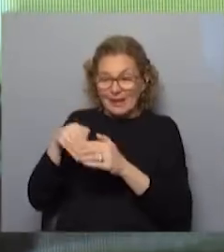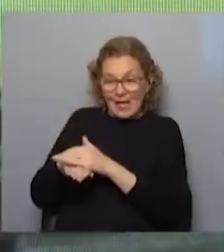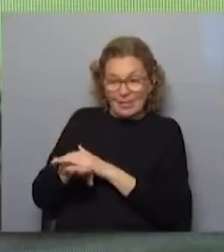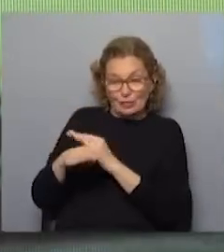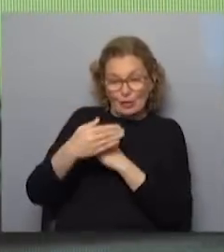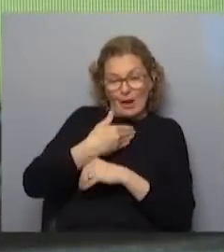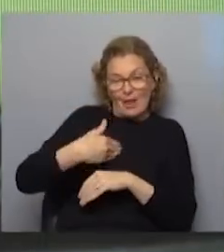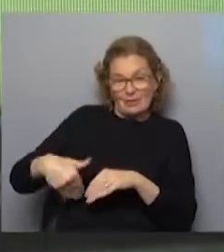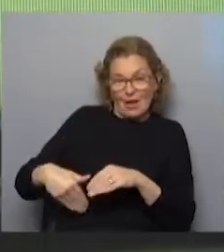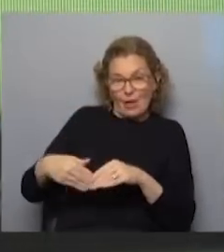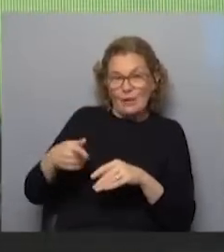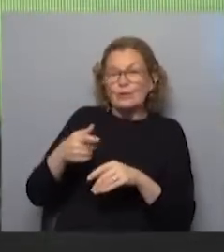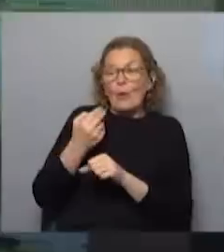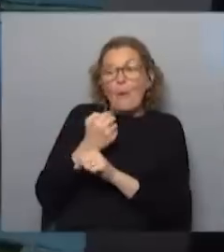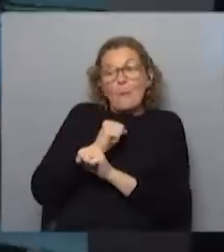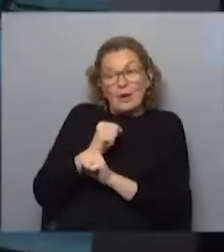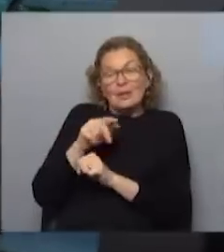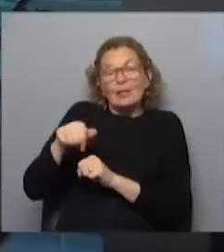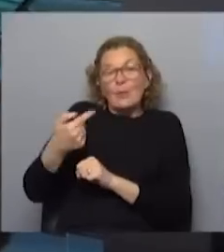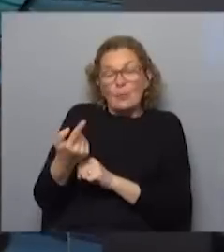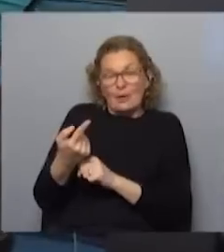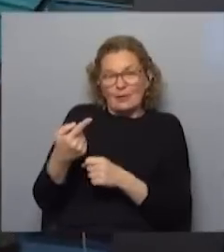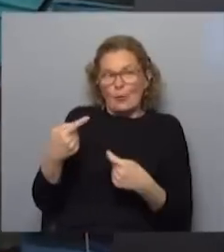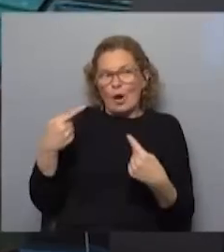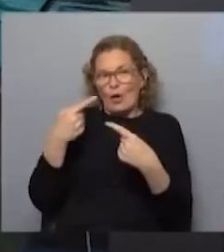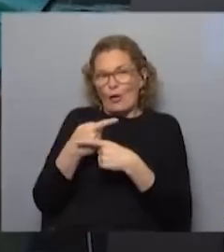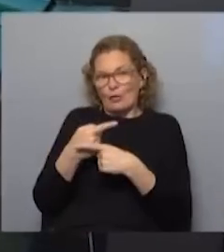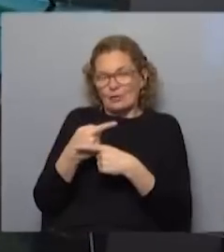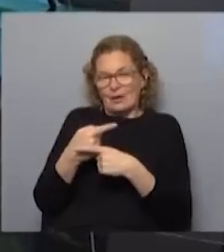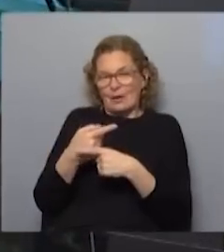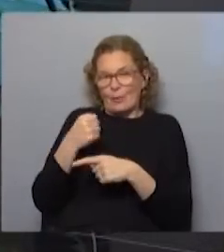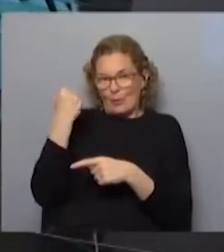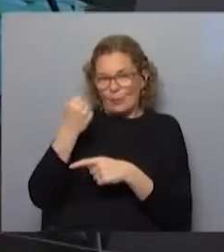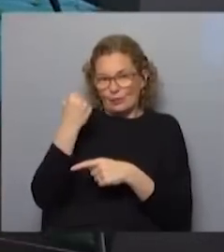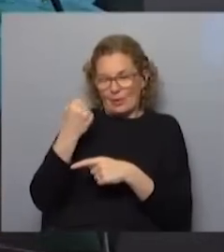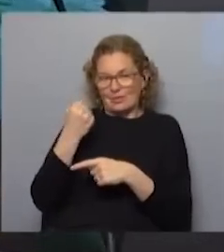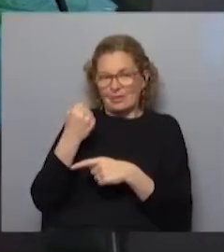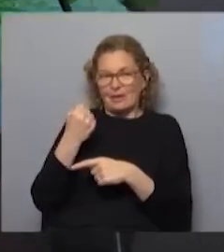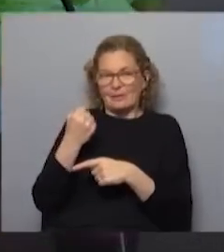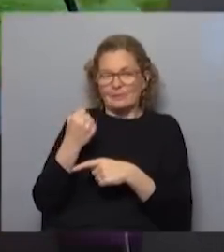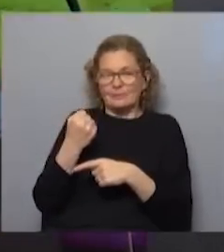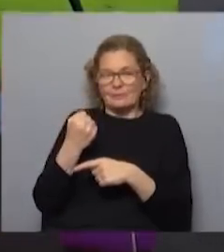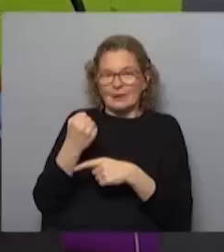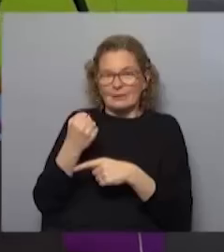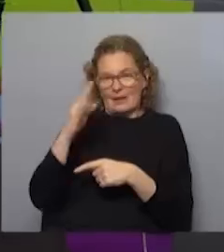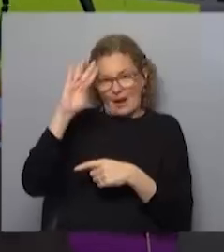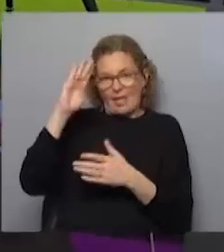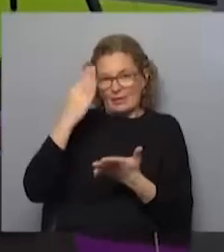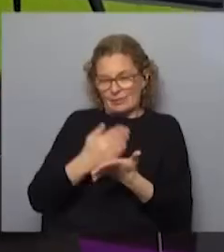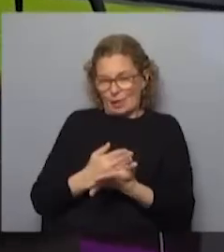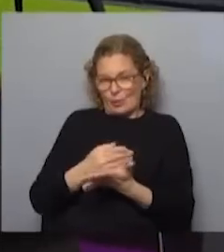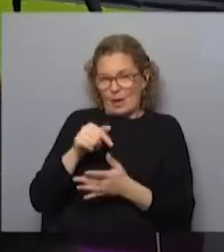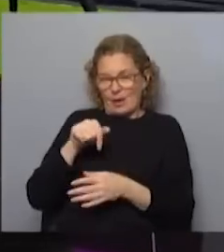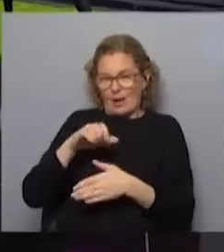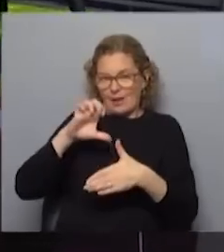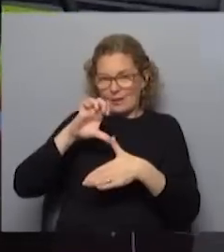del Estado bueno permitió si labores represivas bastante destacadas en el marco del terrorismo de estado en en